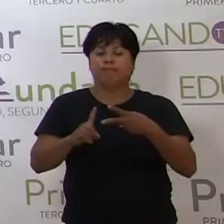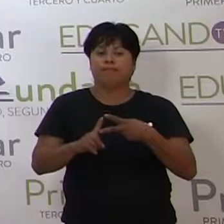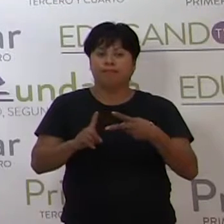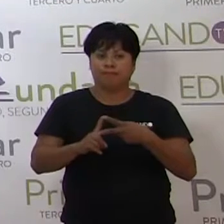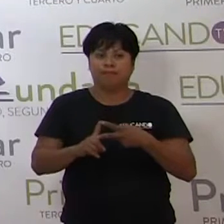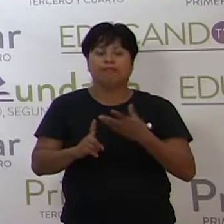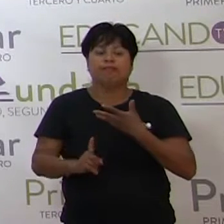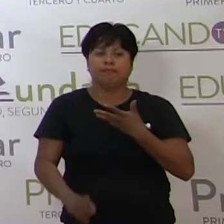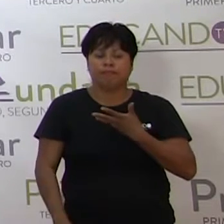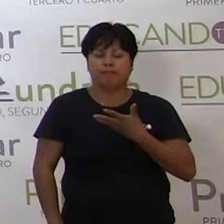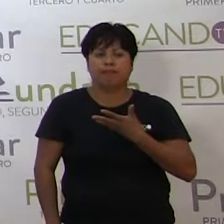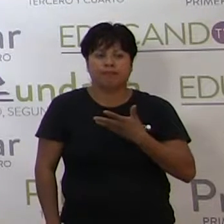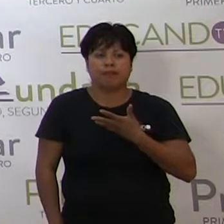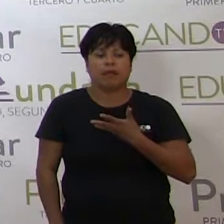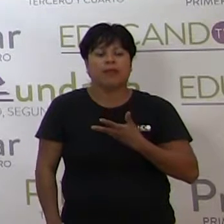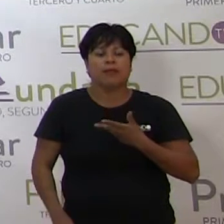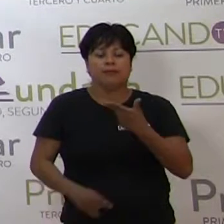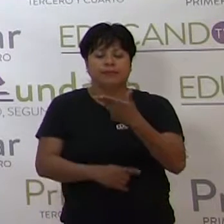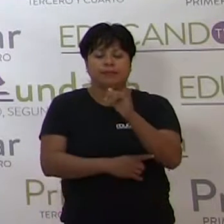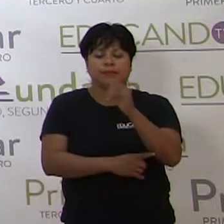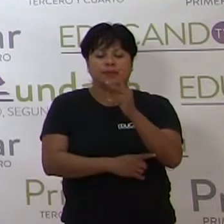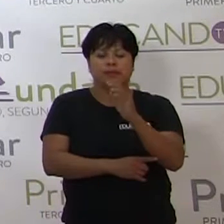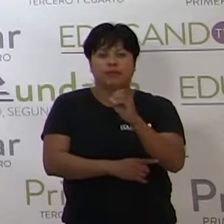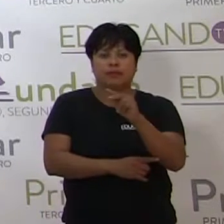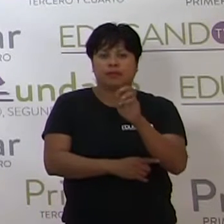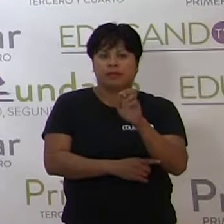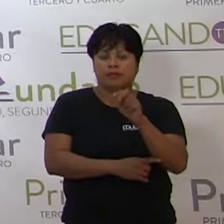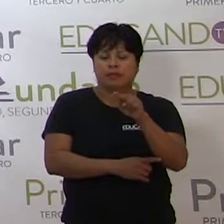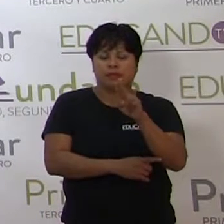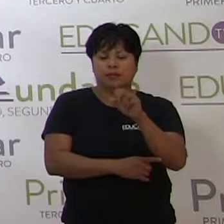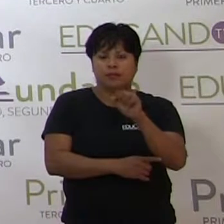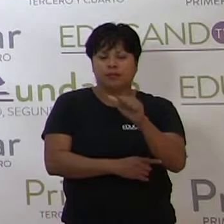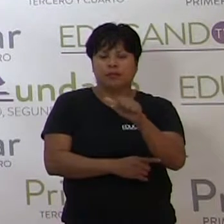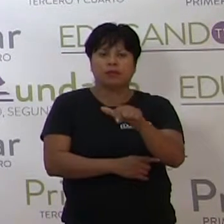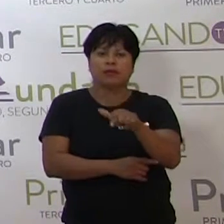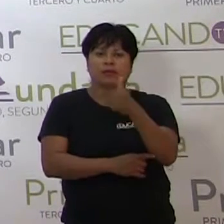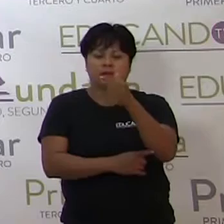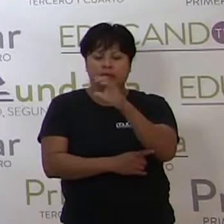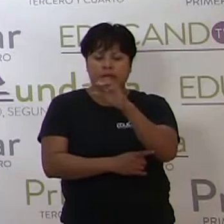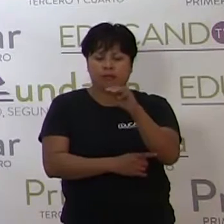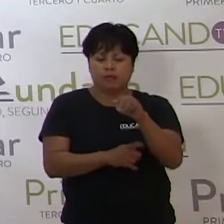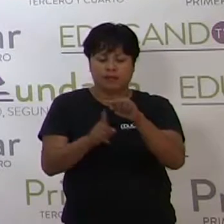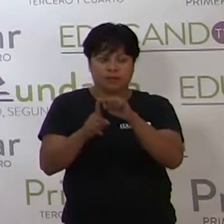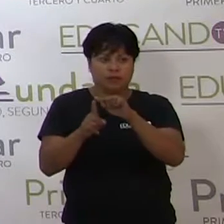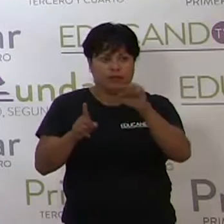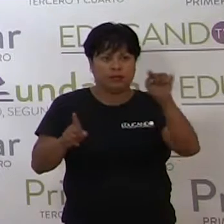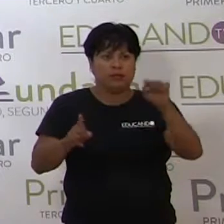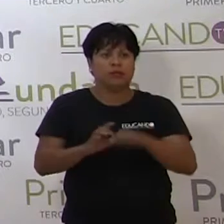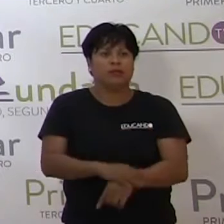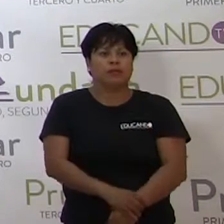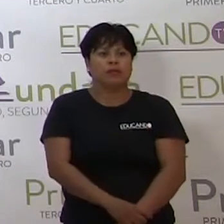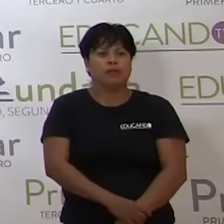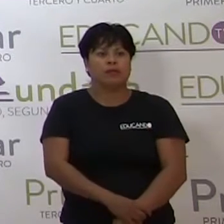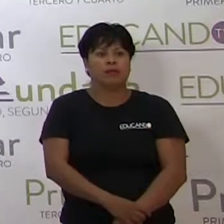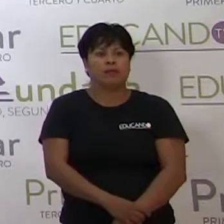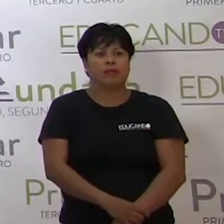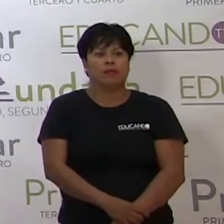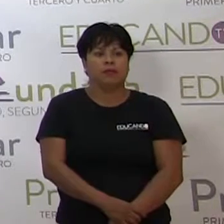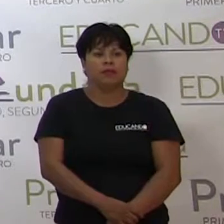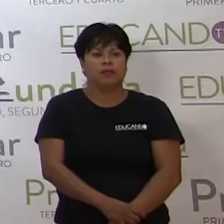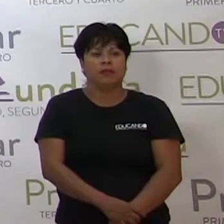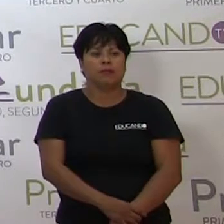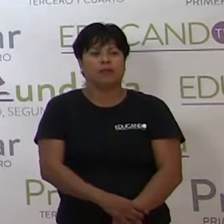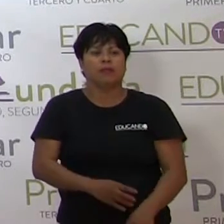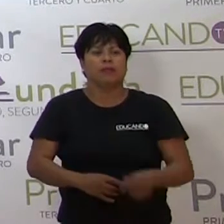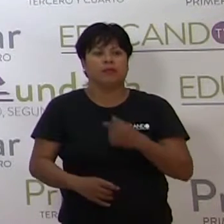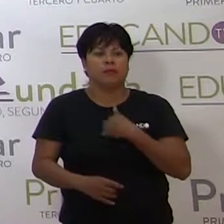Va a tener una hipotenusa de 12 centímetros, ¿sí?